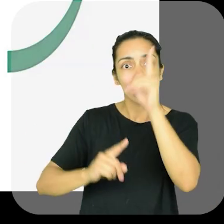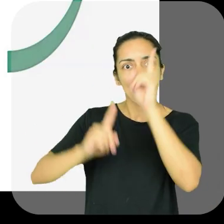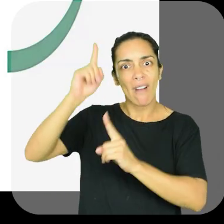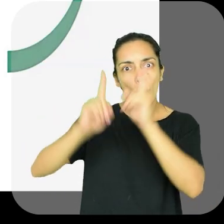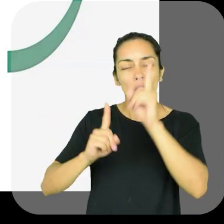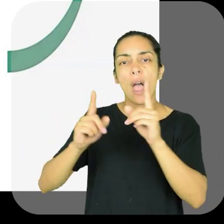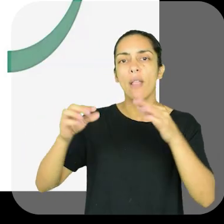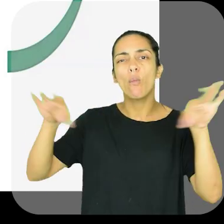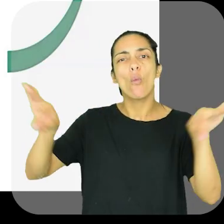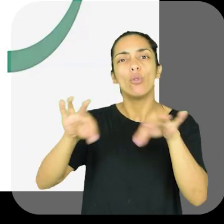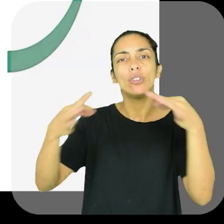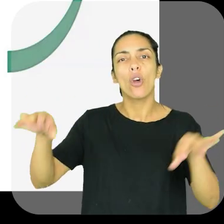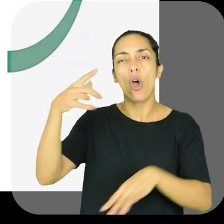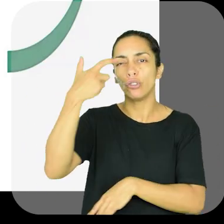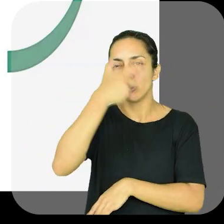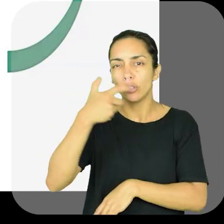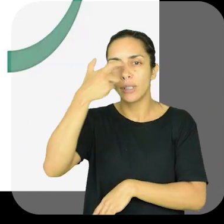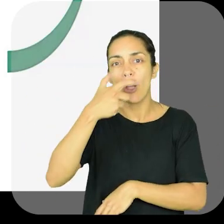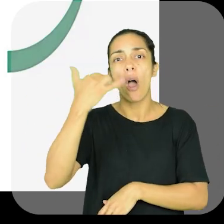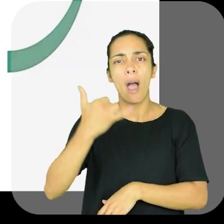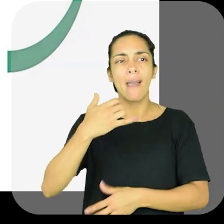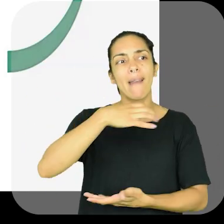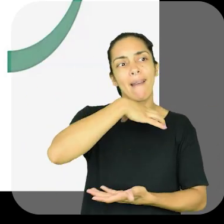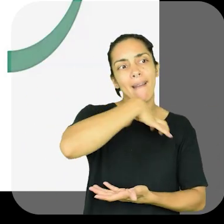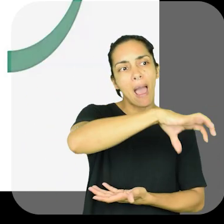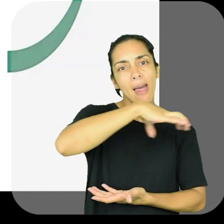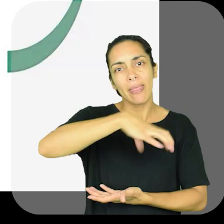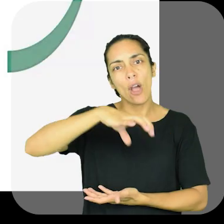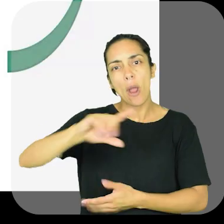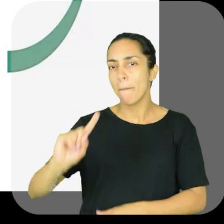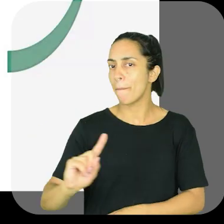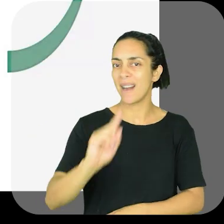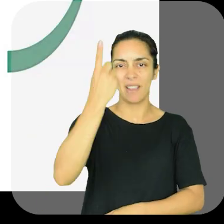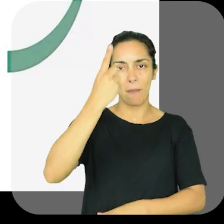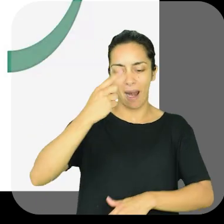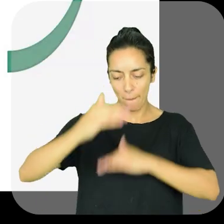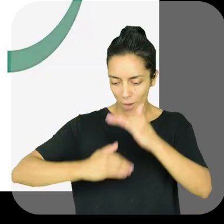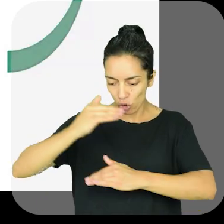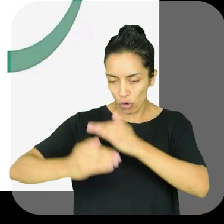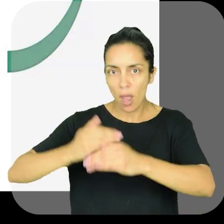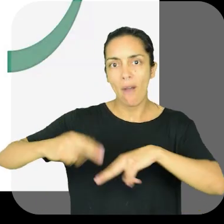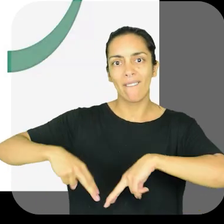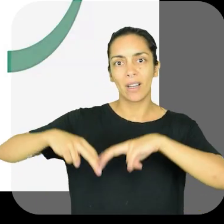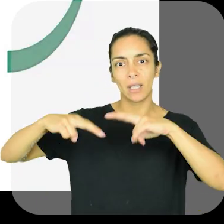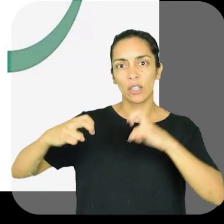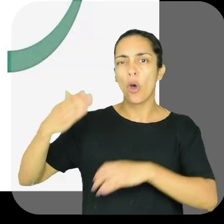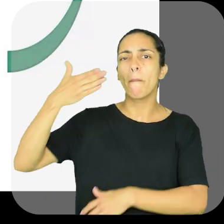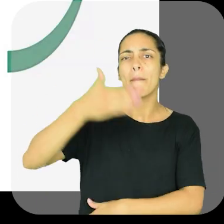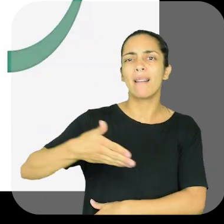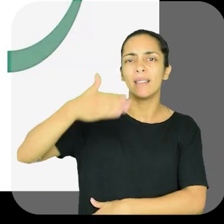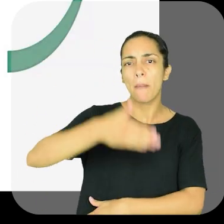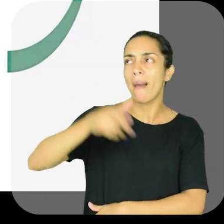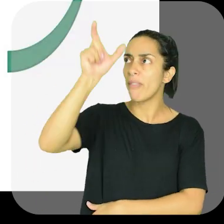en pantalla estoy compartiendo quizá las categorías centrales de ese proceso investigativo. Los